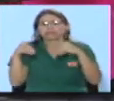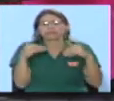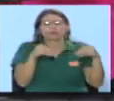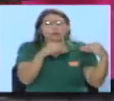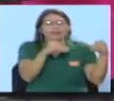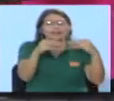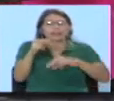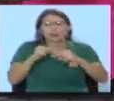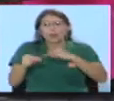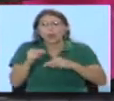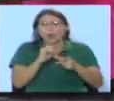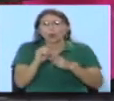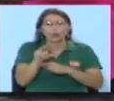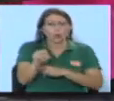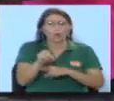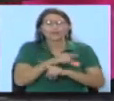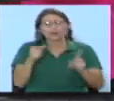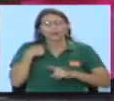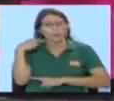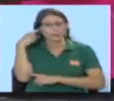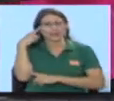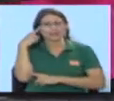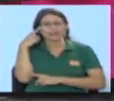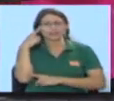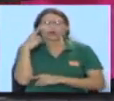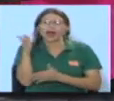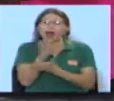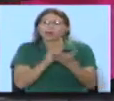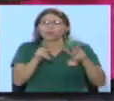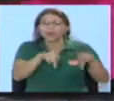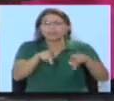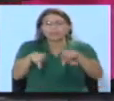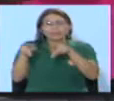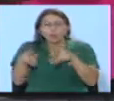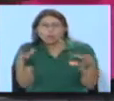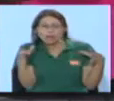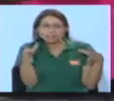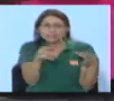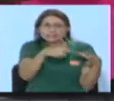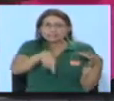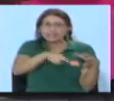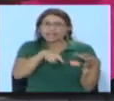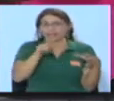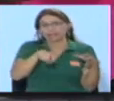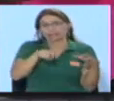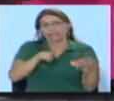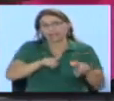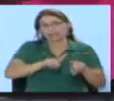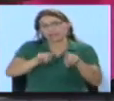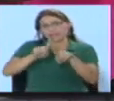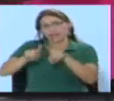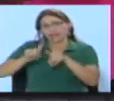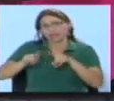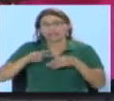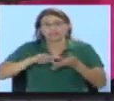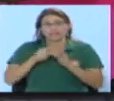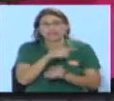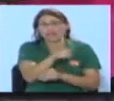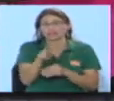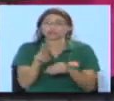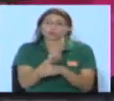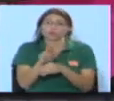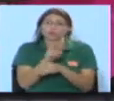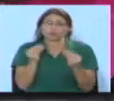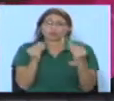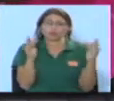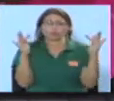pienso que tiene que ver con pues que hay algunas personas que están haciendo tienen necesidades diferentes y eso significa un alto consumo sobre la